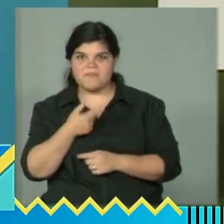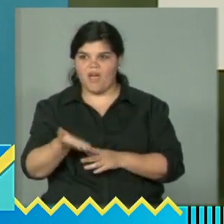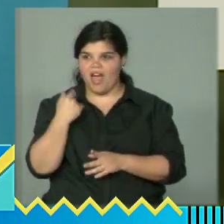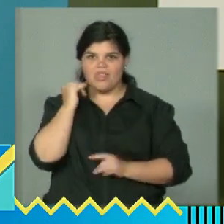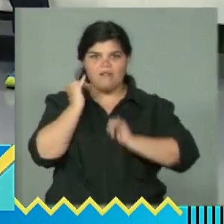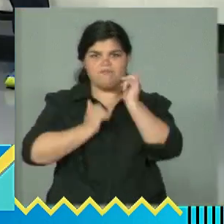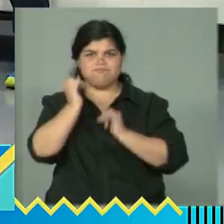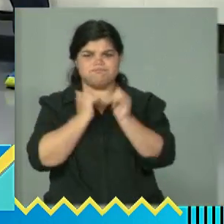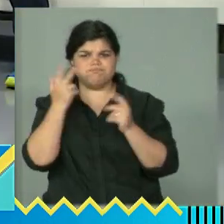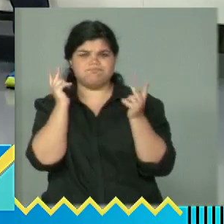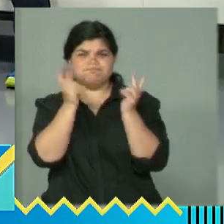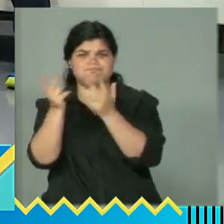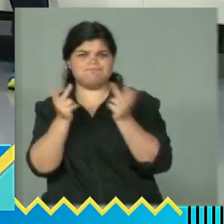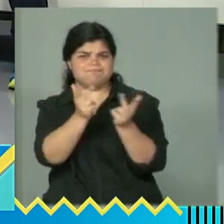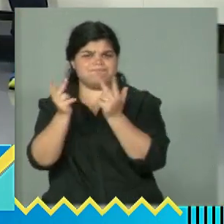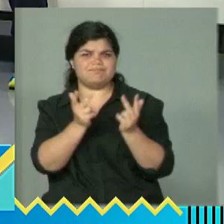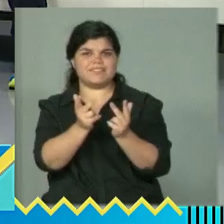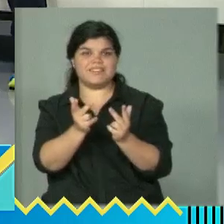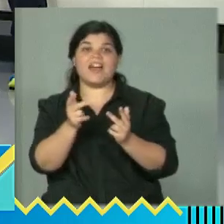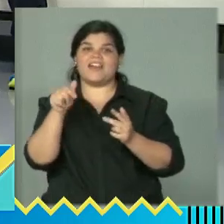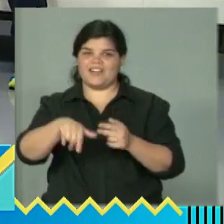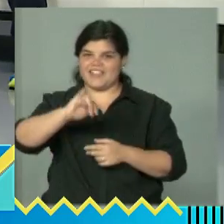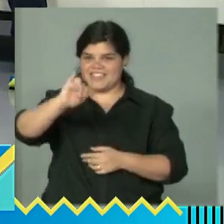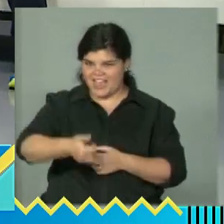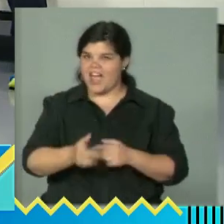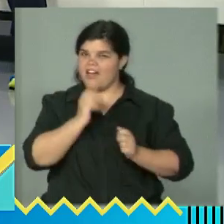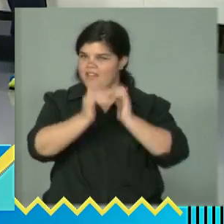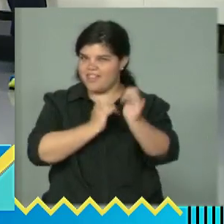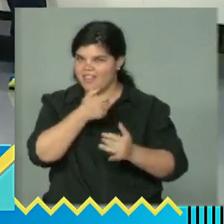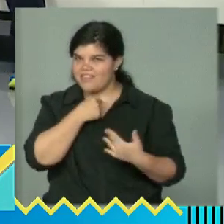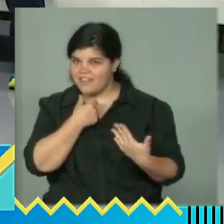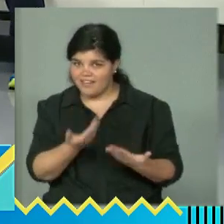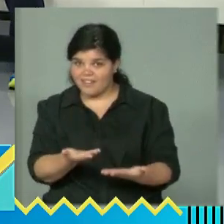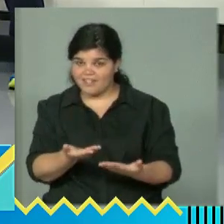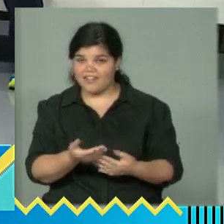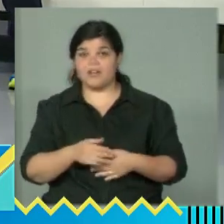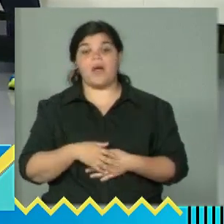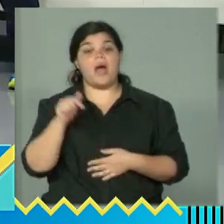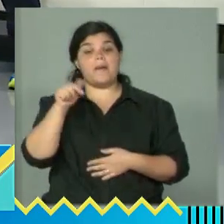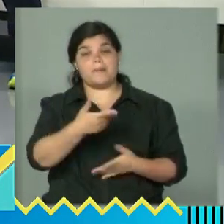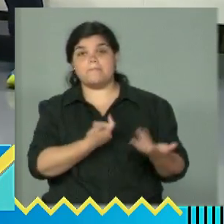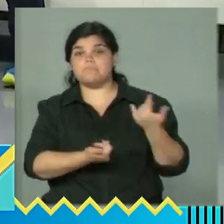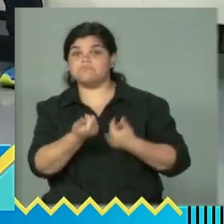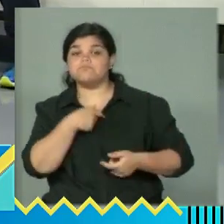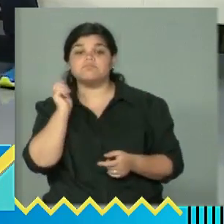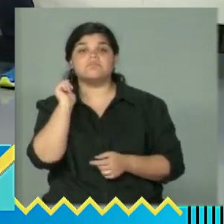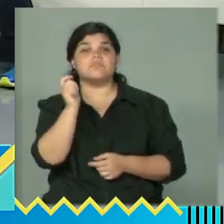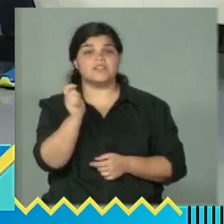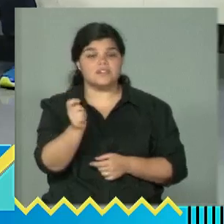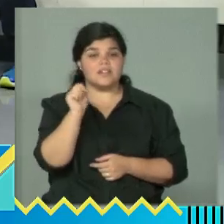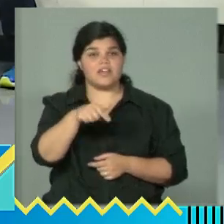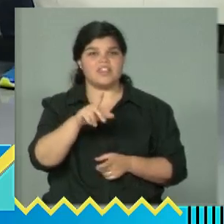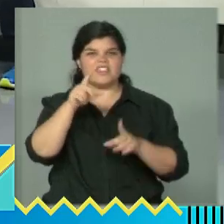terribles, ¿o no? Sí, sí, sí, sí, tienen ganas de hablar. Bueno, ¿quién quiere empezar contándonos de qué se trata este proyecto